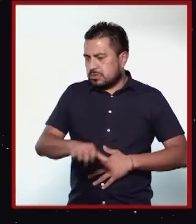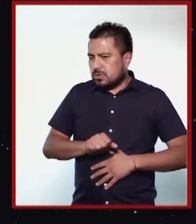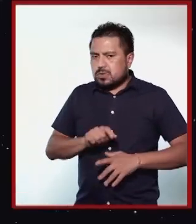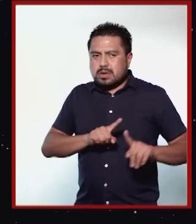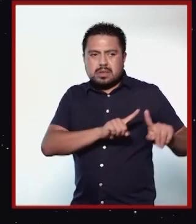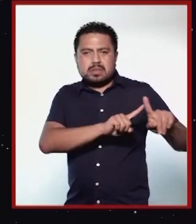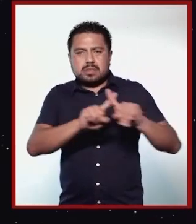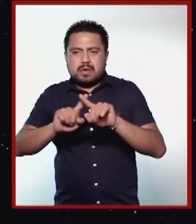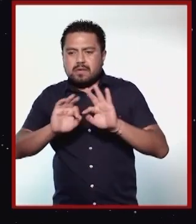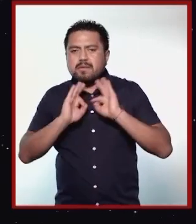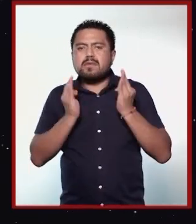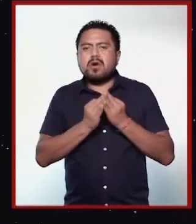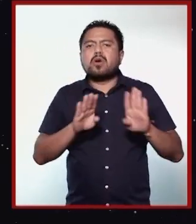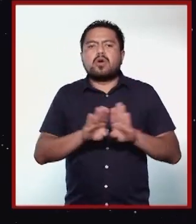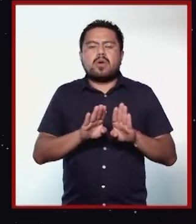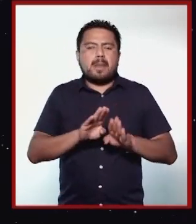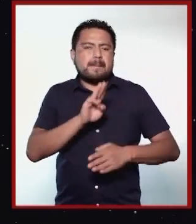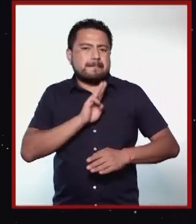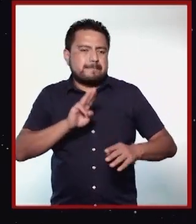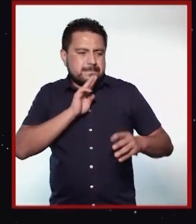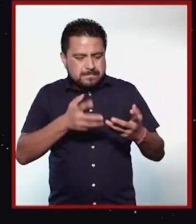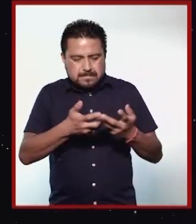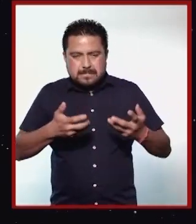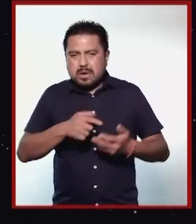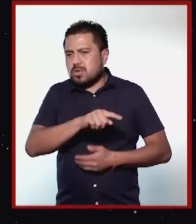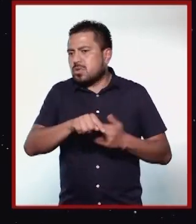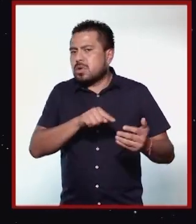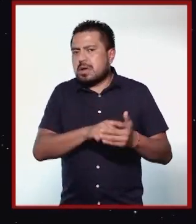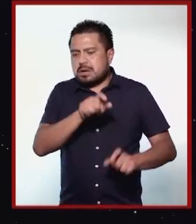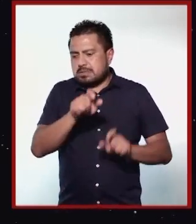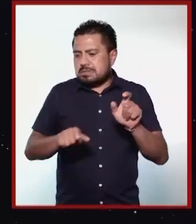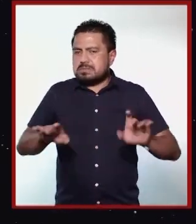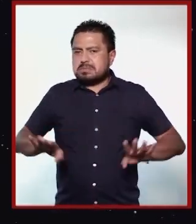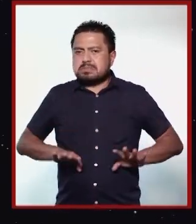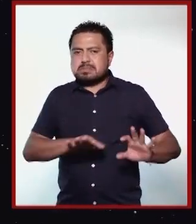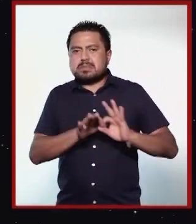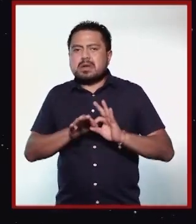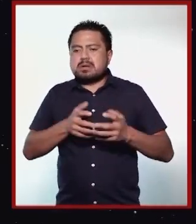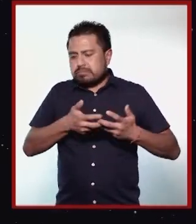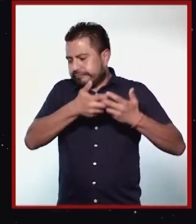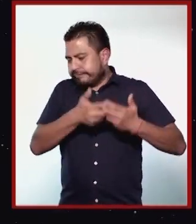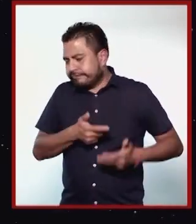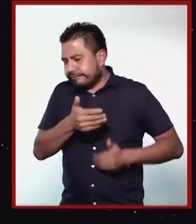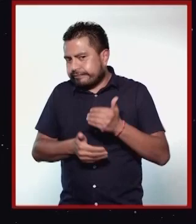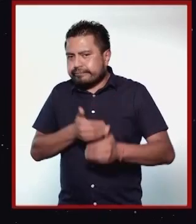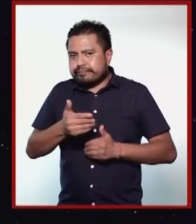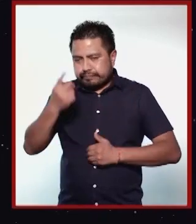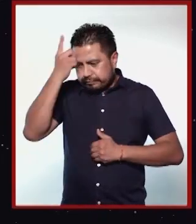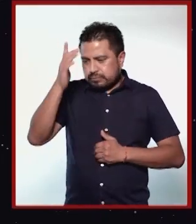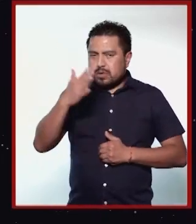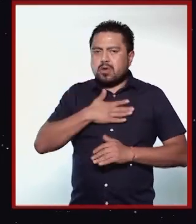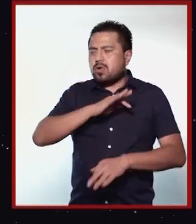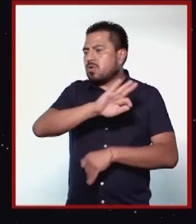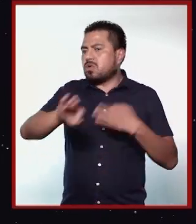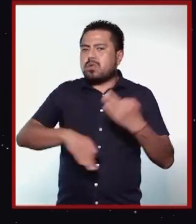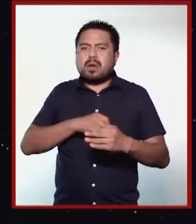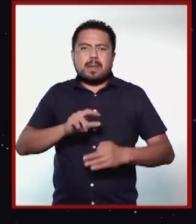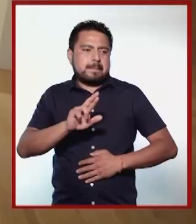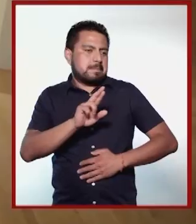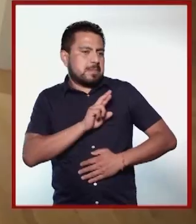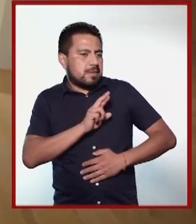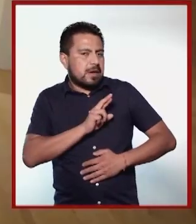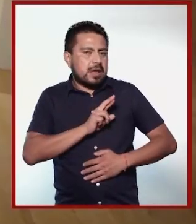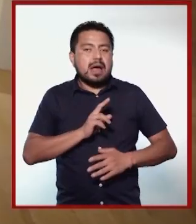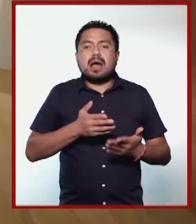de diferentes formas, como madre tierra, espacio de identidad, medio de producción, propiedad de todos, propiedad